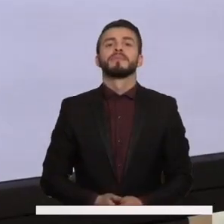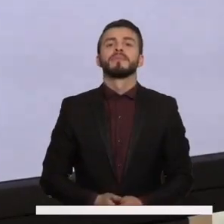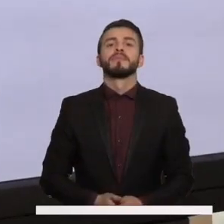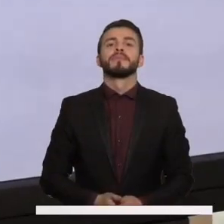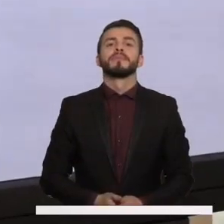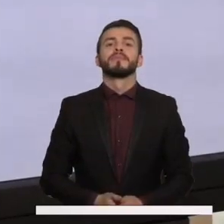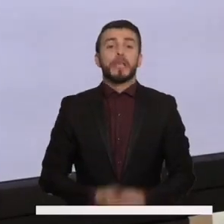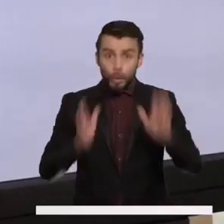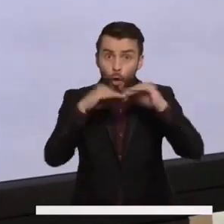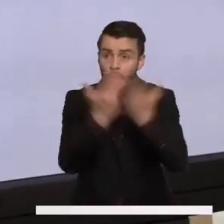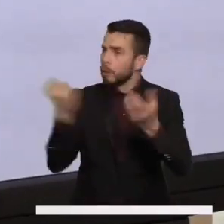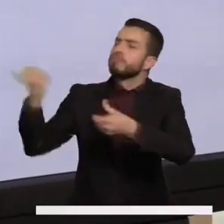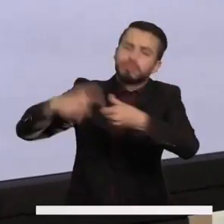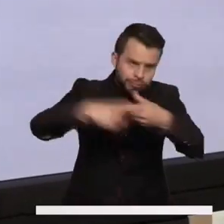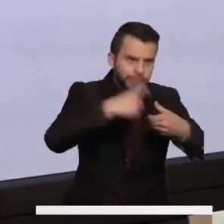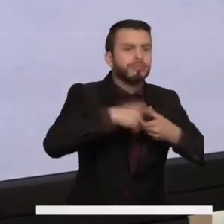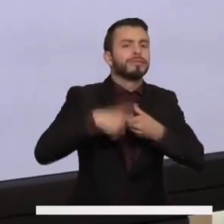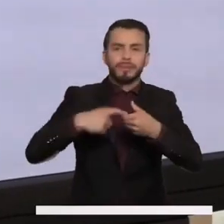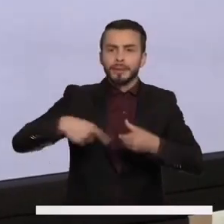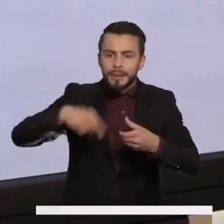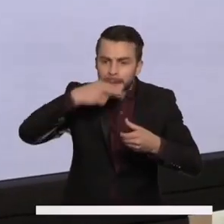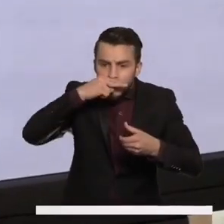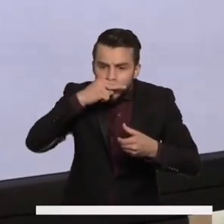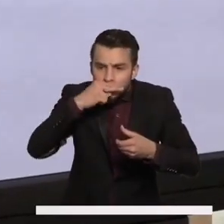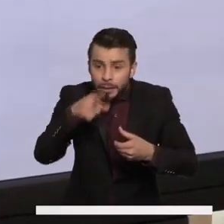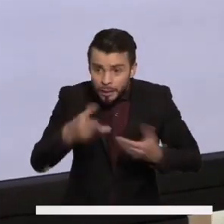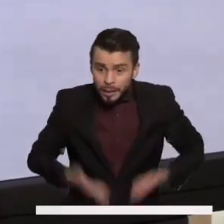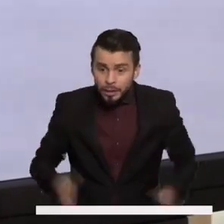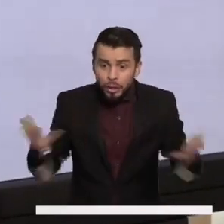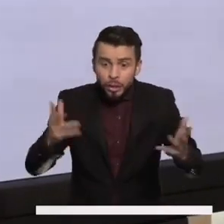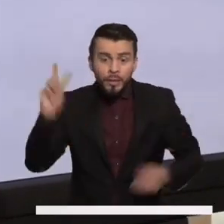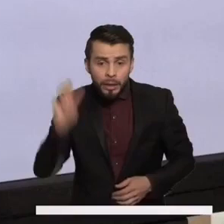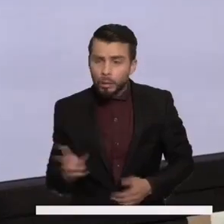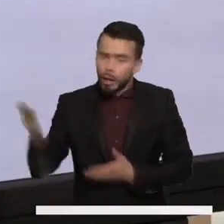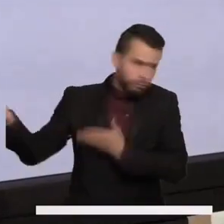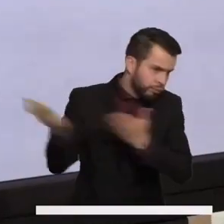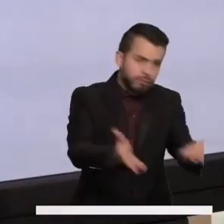entran al colegio público vota pagando 0 pesos